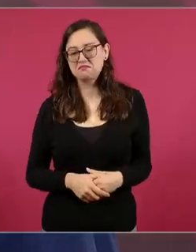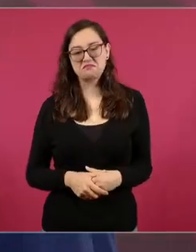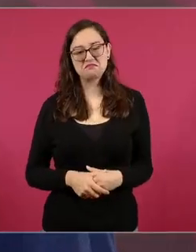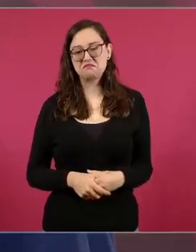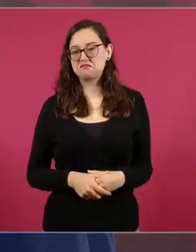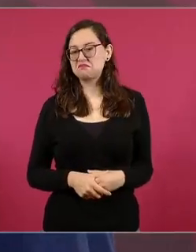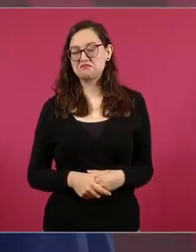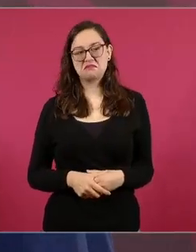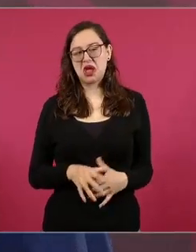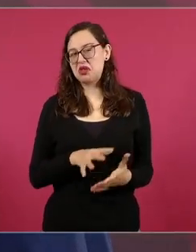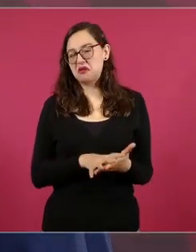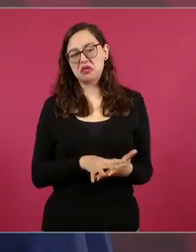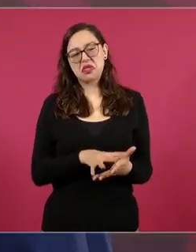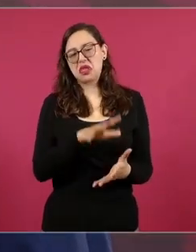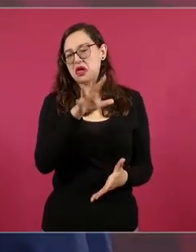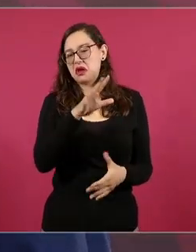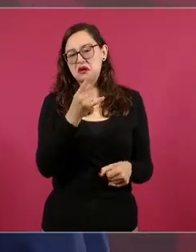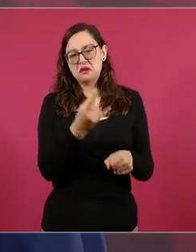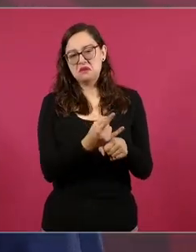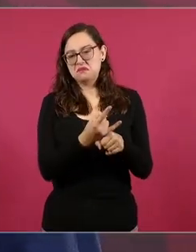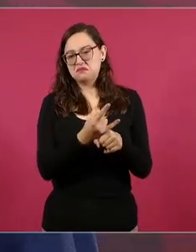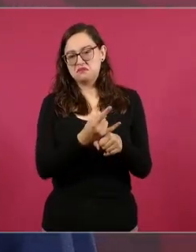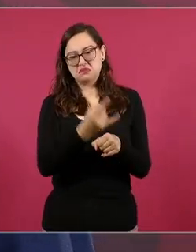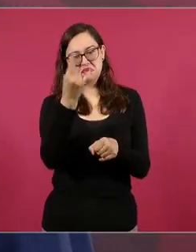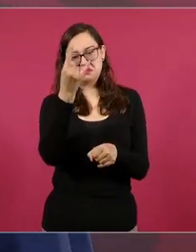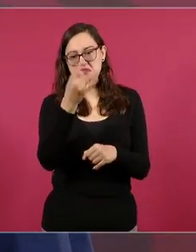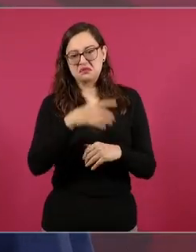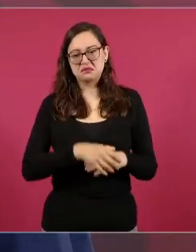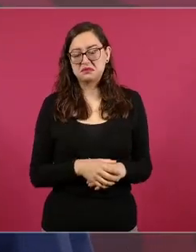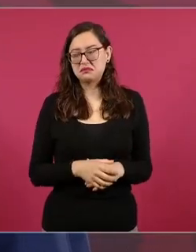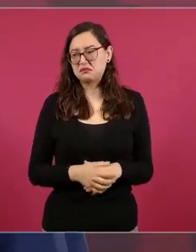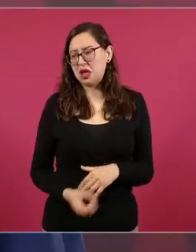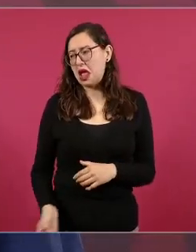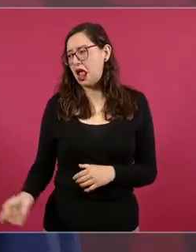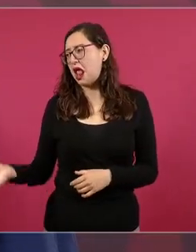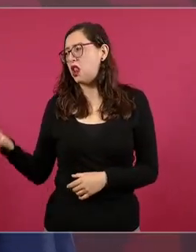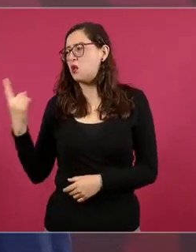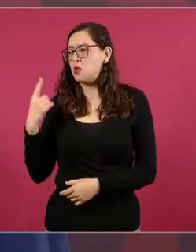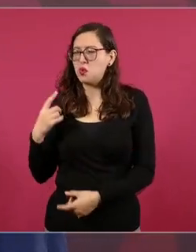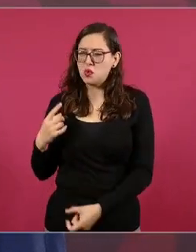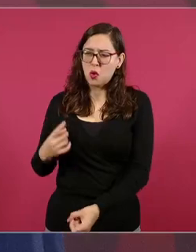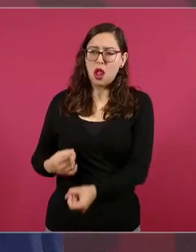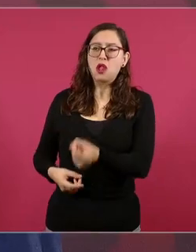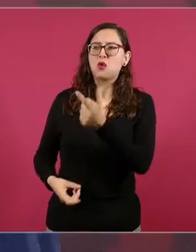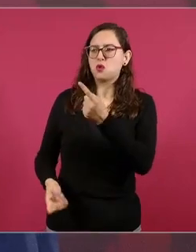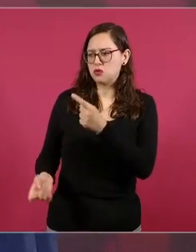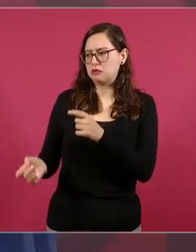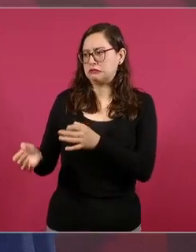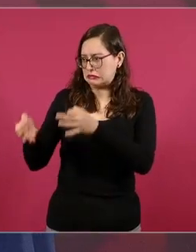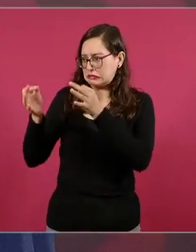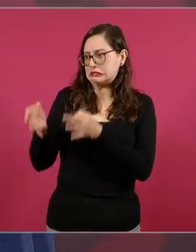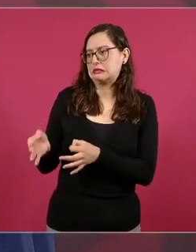informar de manera objetiva, profesional.